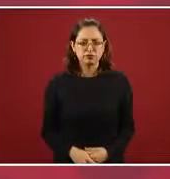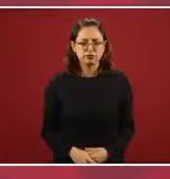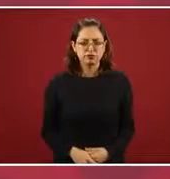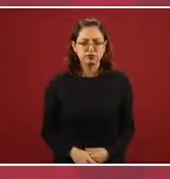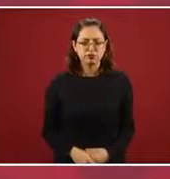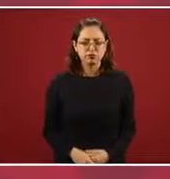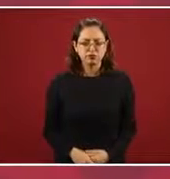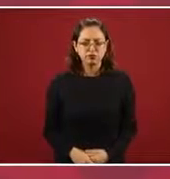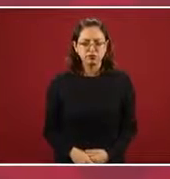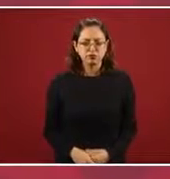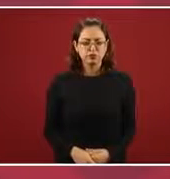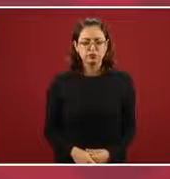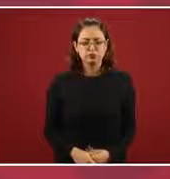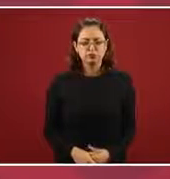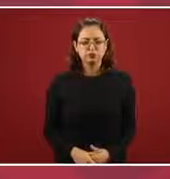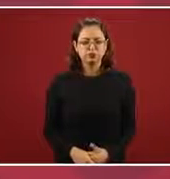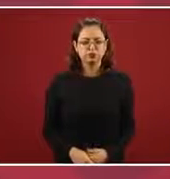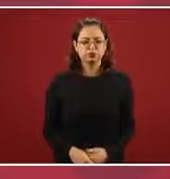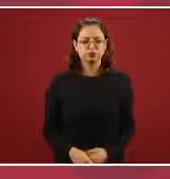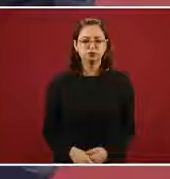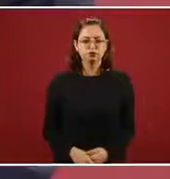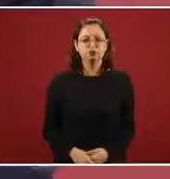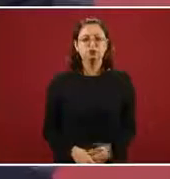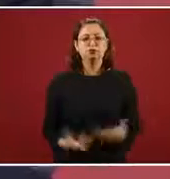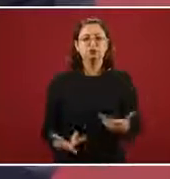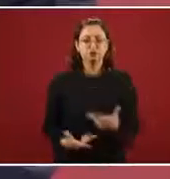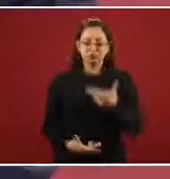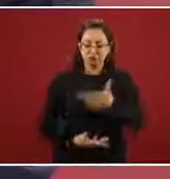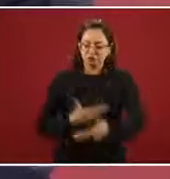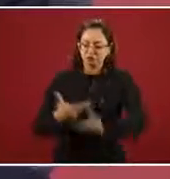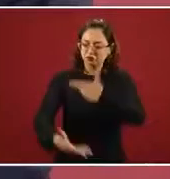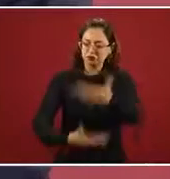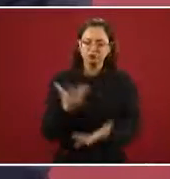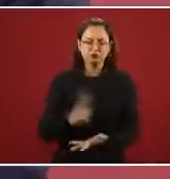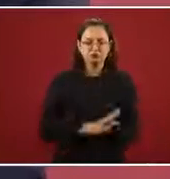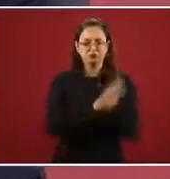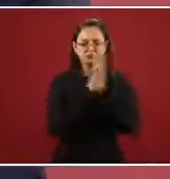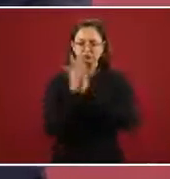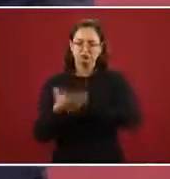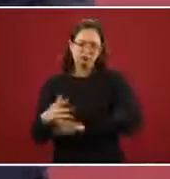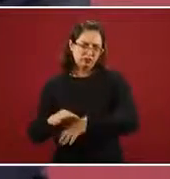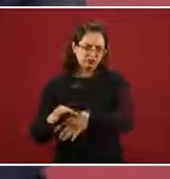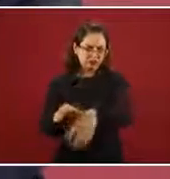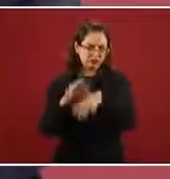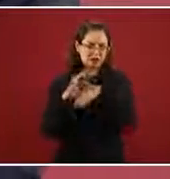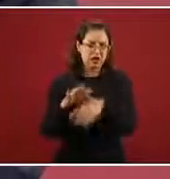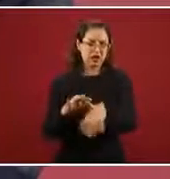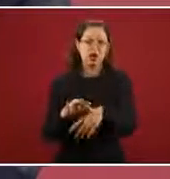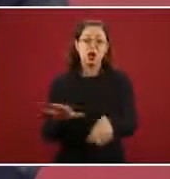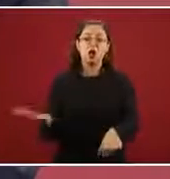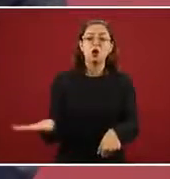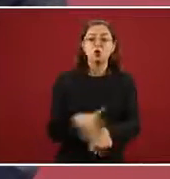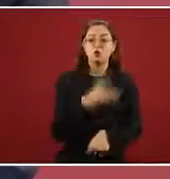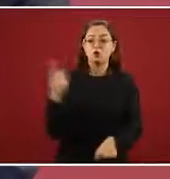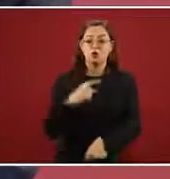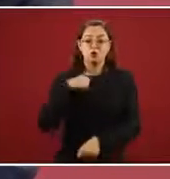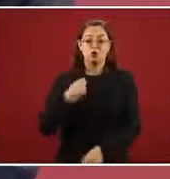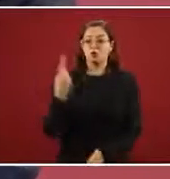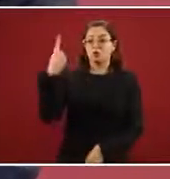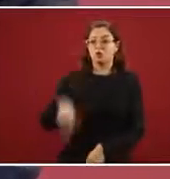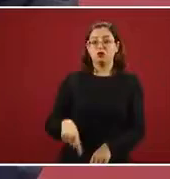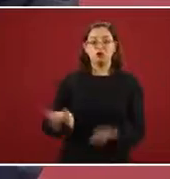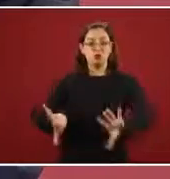Esto lo vamos a ir convirtiendo en realidad, porque no se resuelve por decreto.